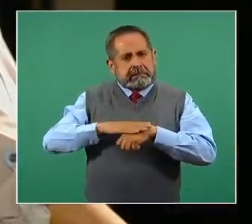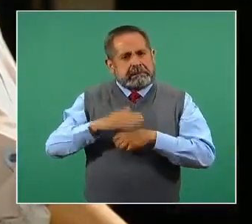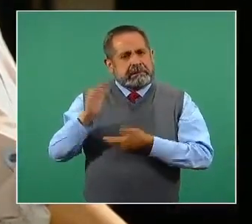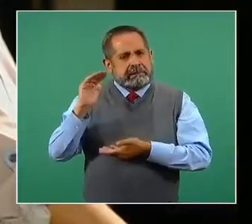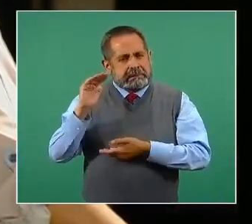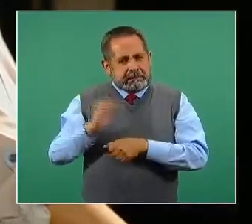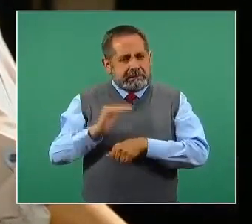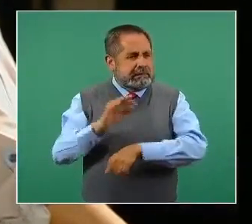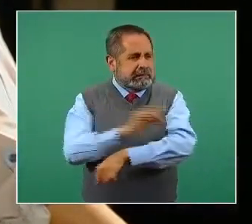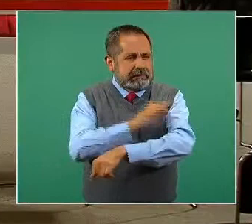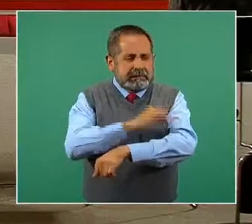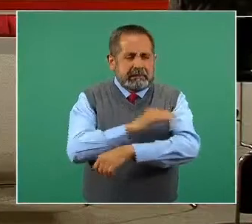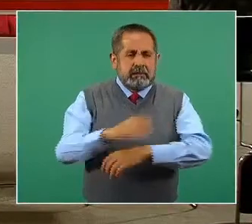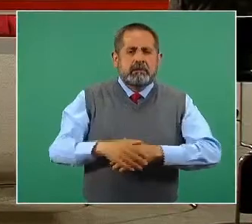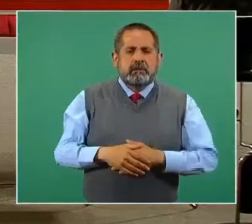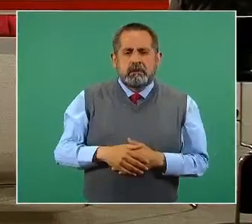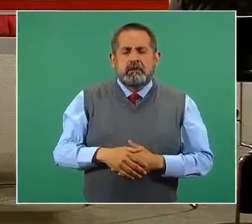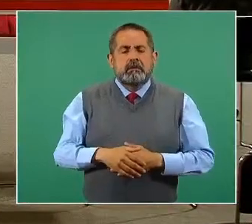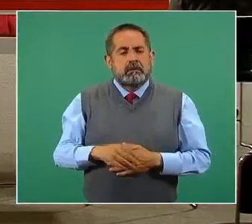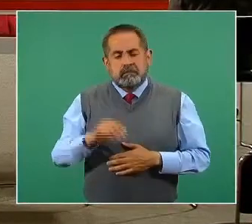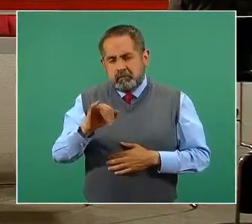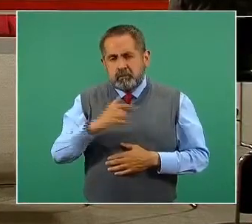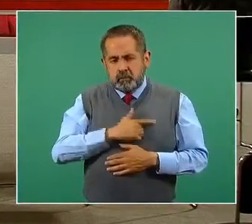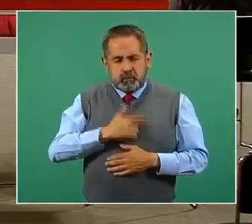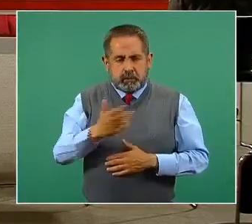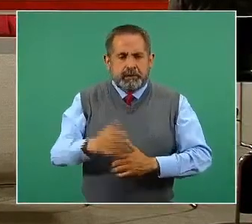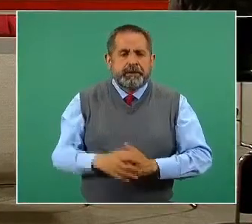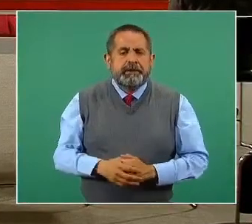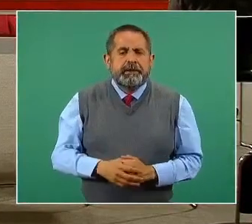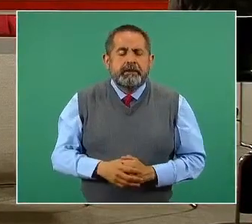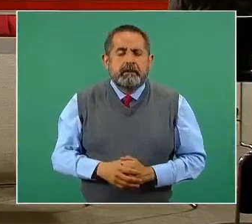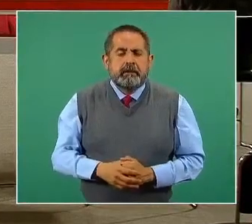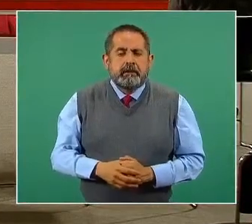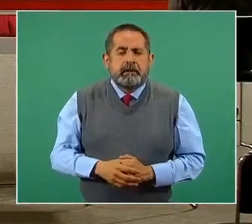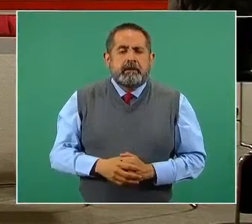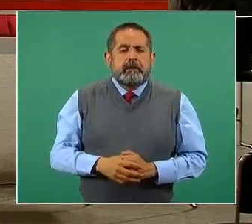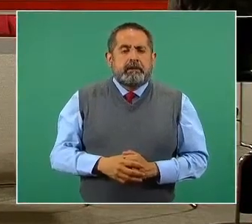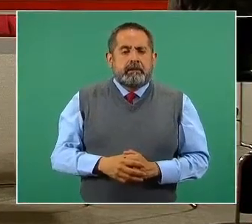las aplicaciones? Cómo no, con mucho gusto, Janet.